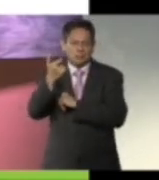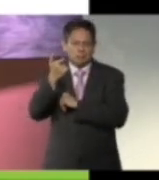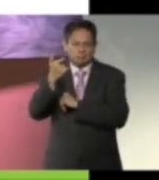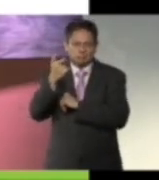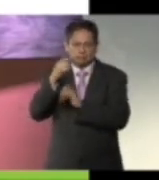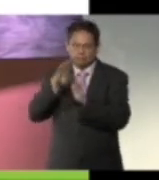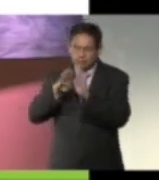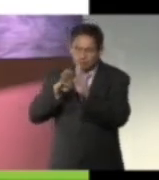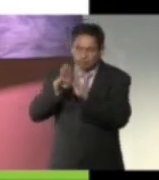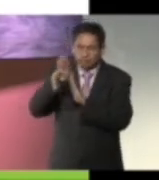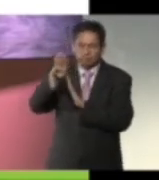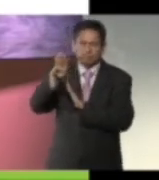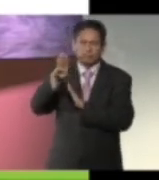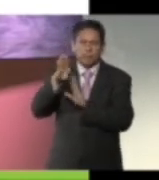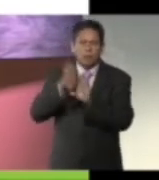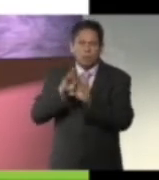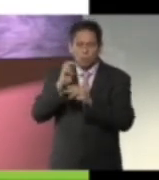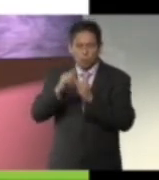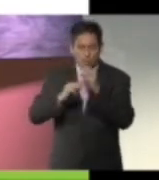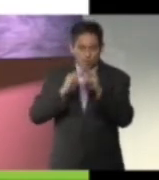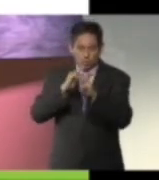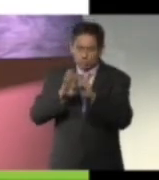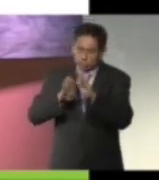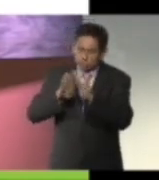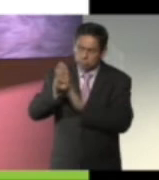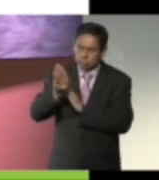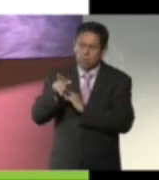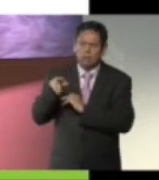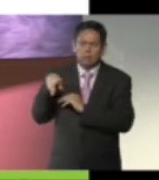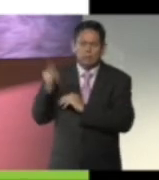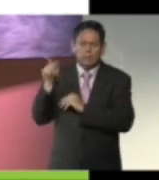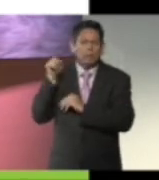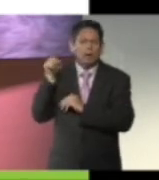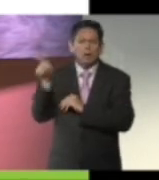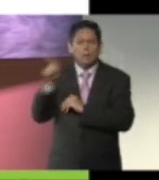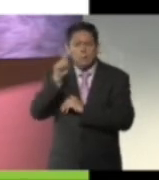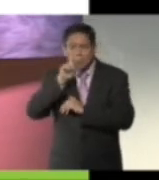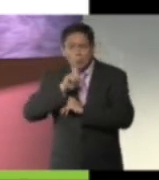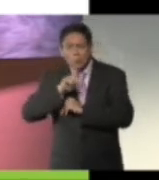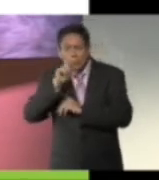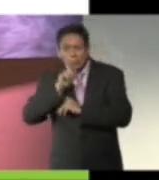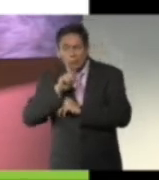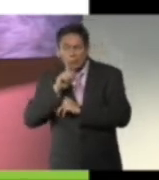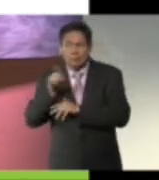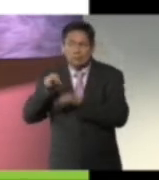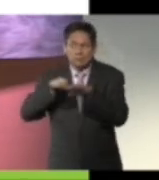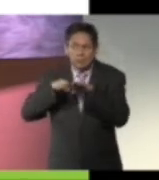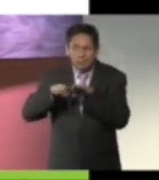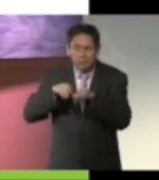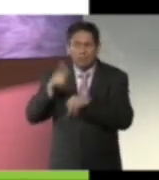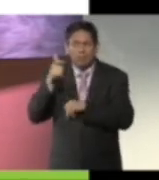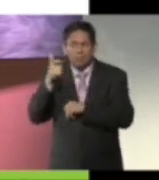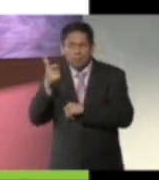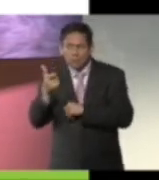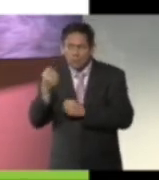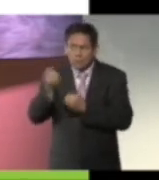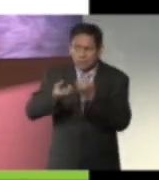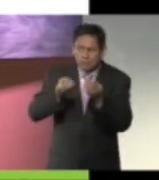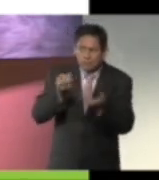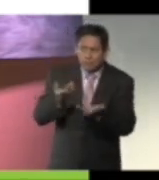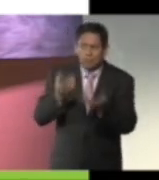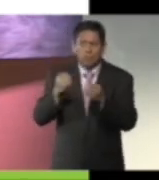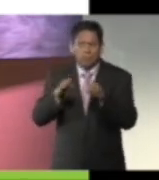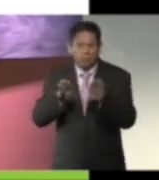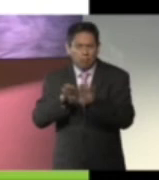género. ¿Dónde lo analizamos? ¿En la eficiencia del mercado laboral? ¿En la eficiencia del mercado de bienes? ¿En la infraestructura, en la innovación, en la sofisticación